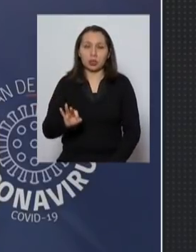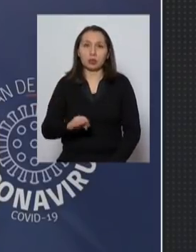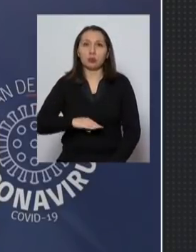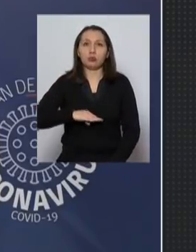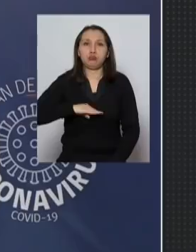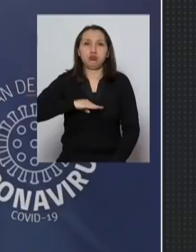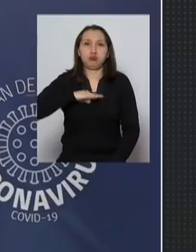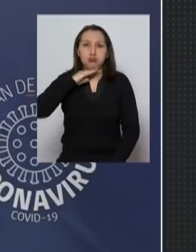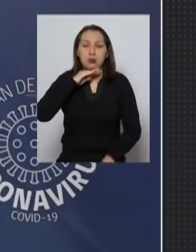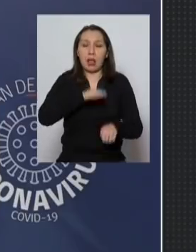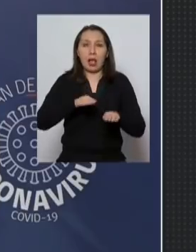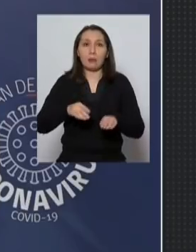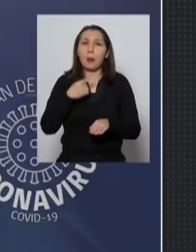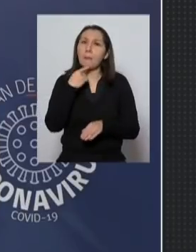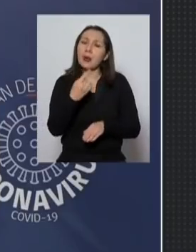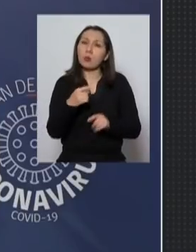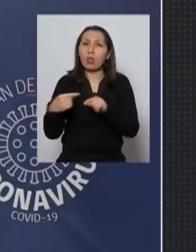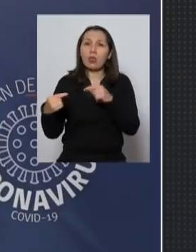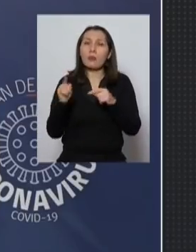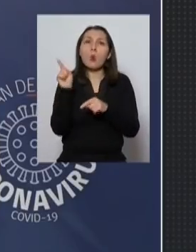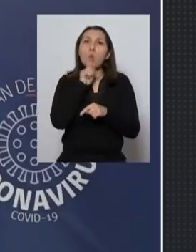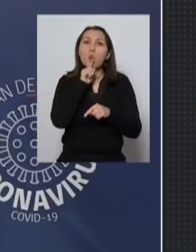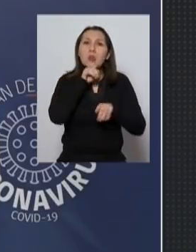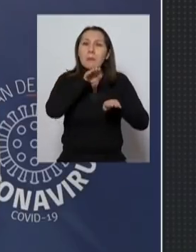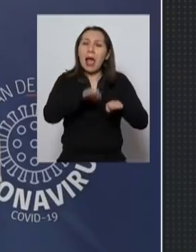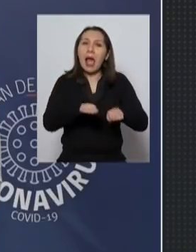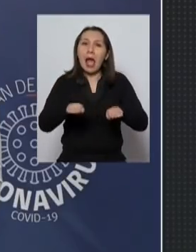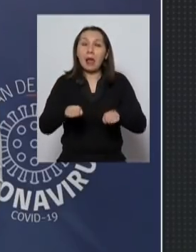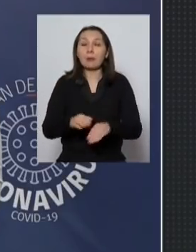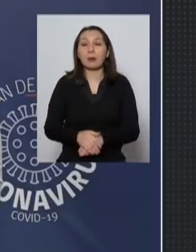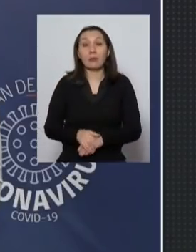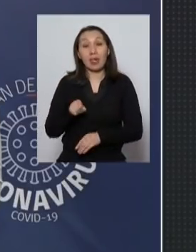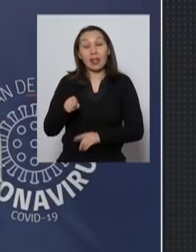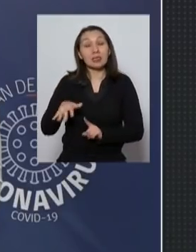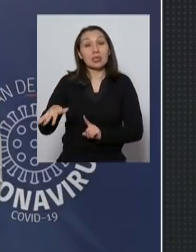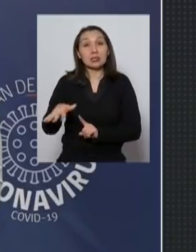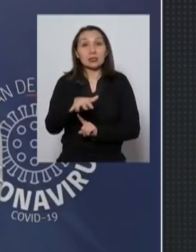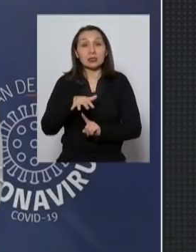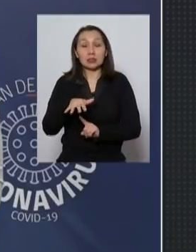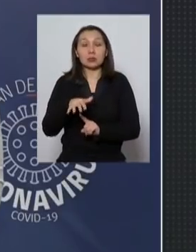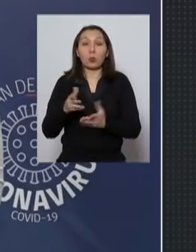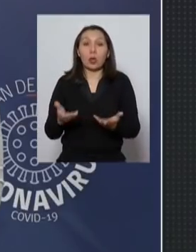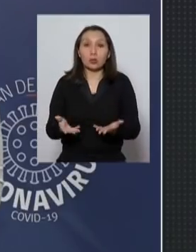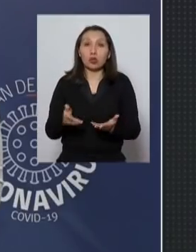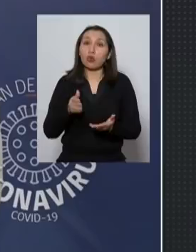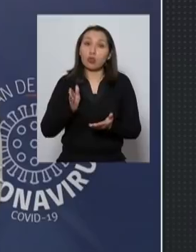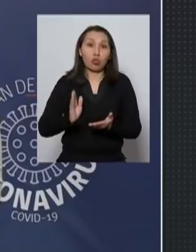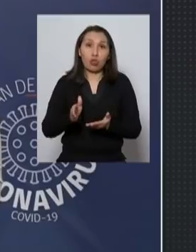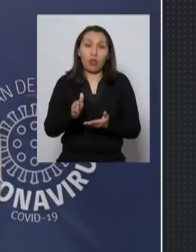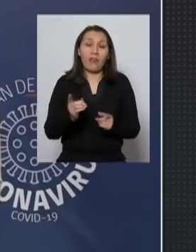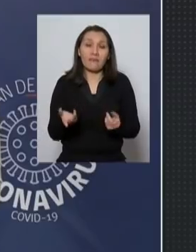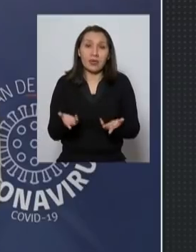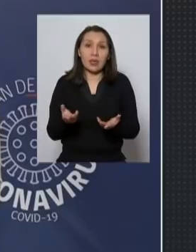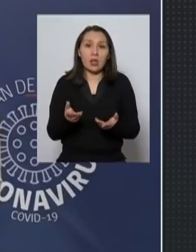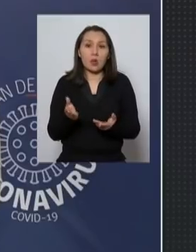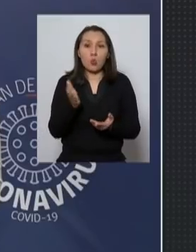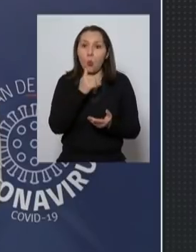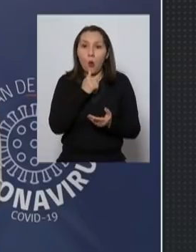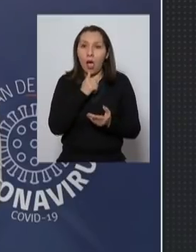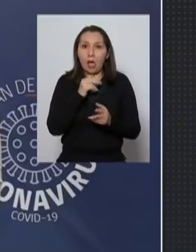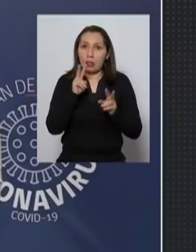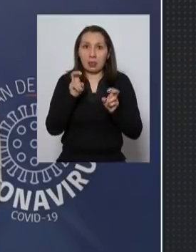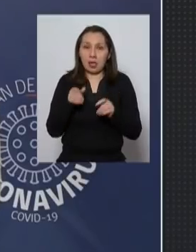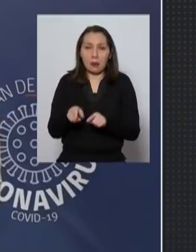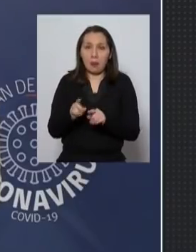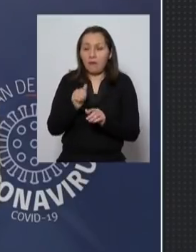94%. Ministro, y sobre el debate de la última cama, es lo que le preguntaba. Eso es una situación en la cual aún no se ha dado. Por